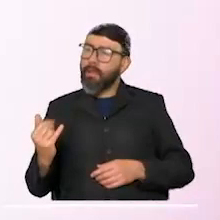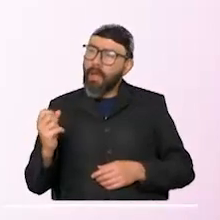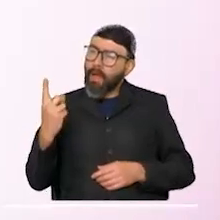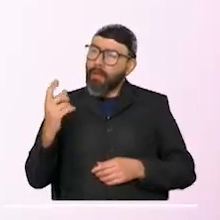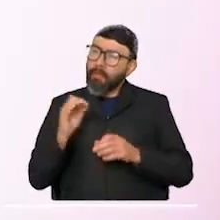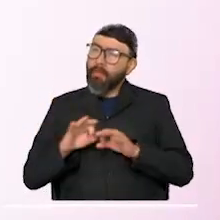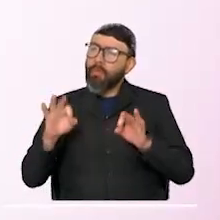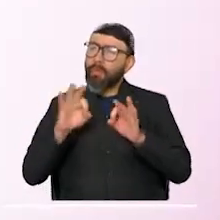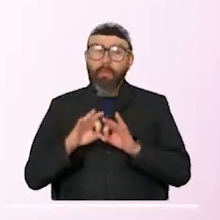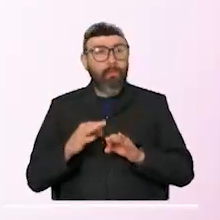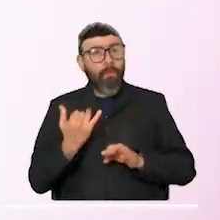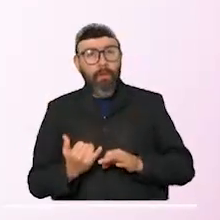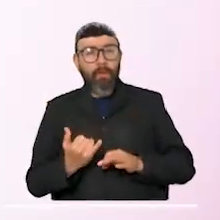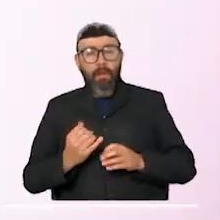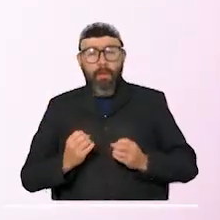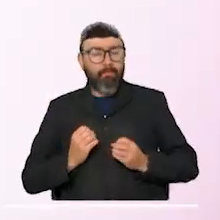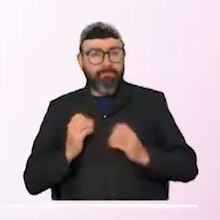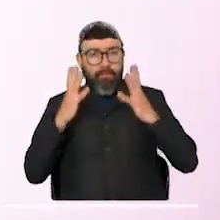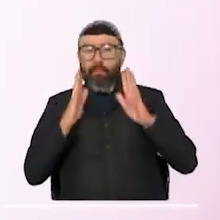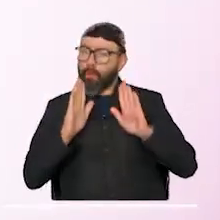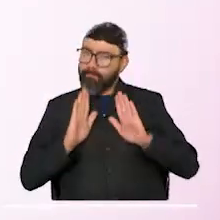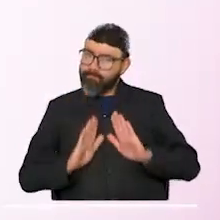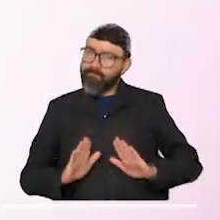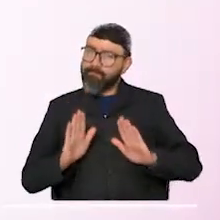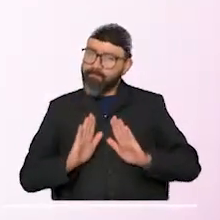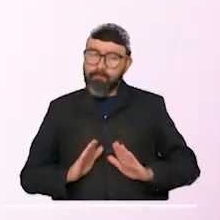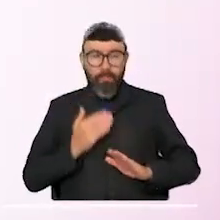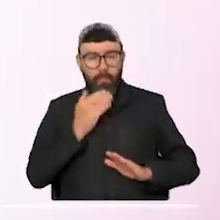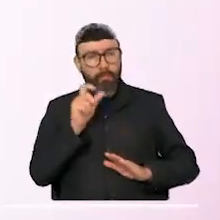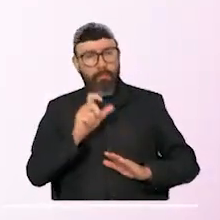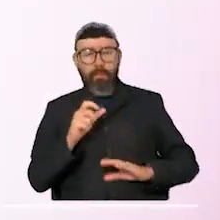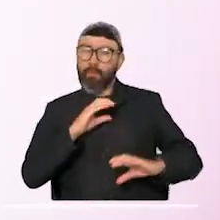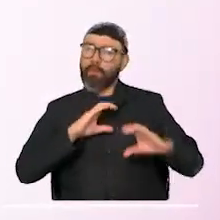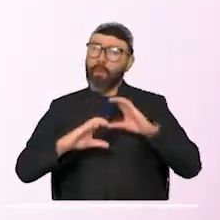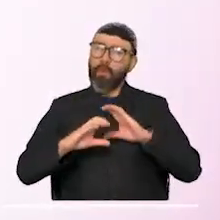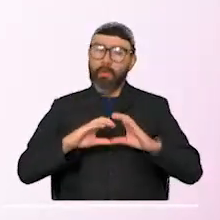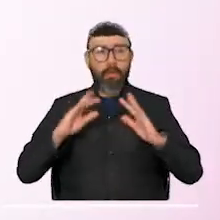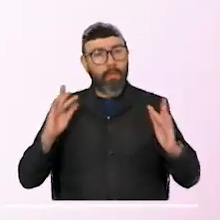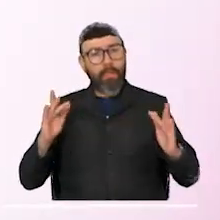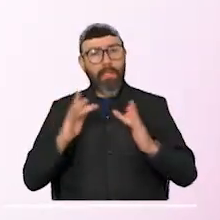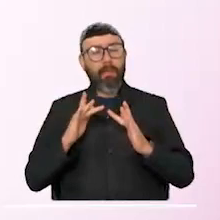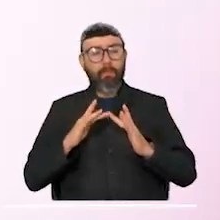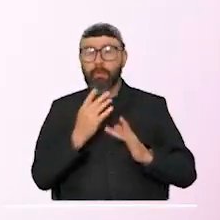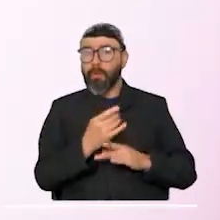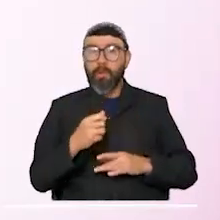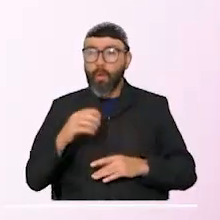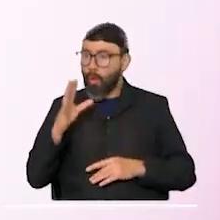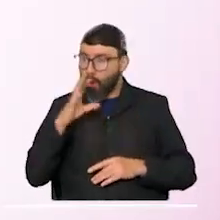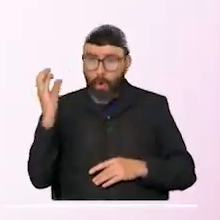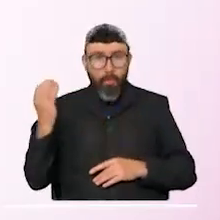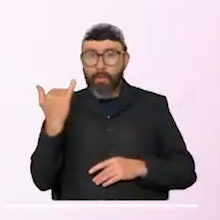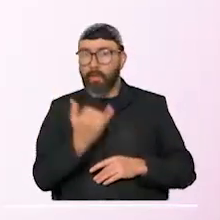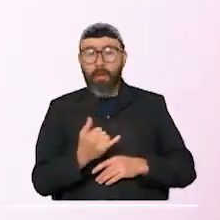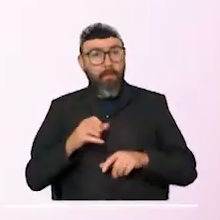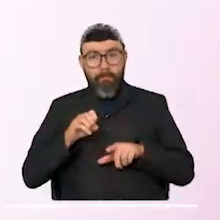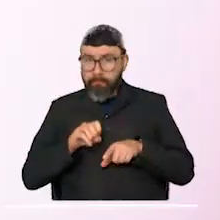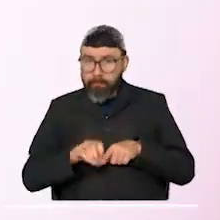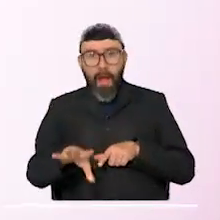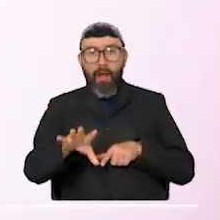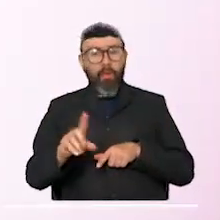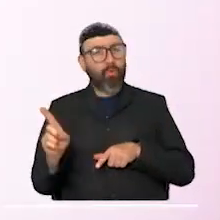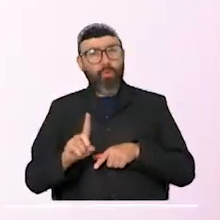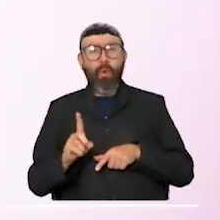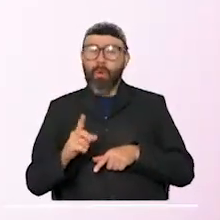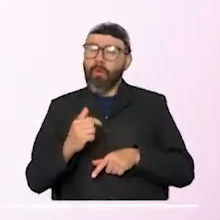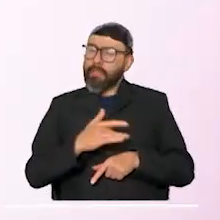canalizar el orgasmo entonces las personas realmente cuando se comunican a través de esta técnica no tienen por ejemplo los hombres eyaculación física sino